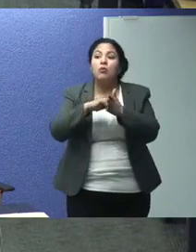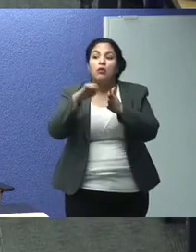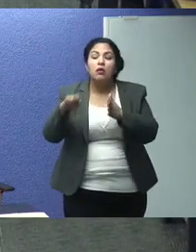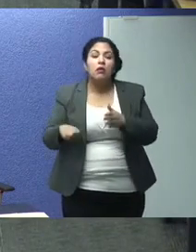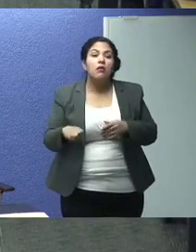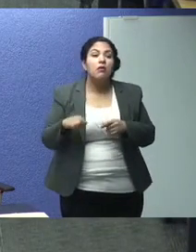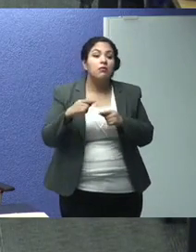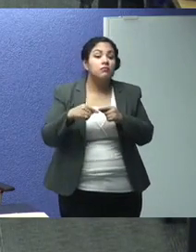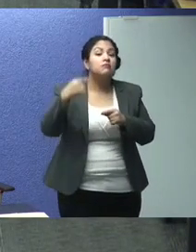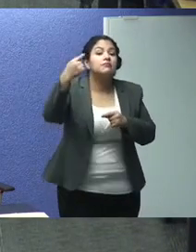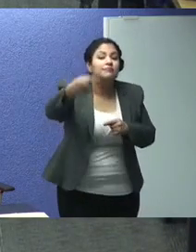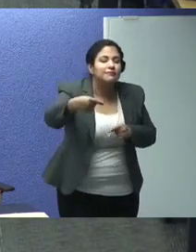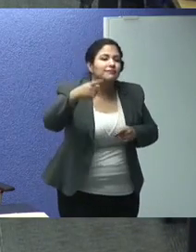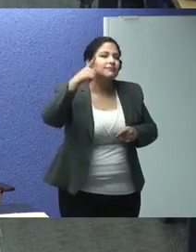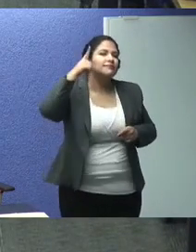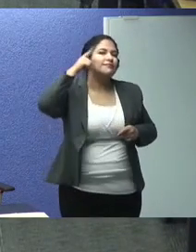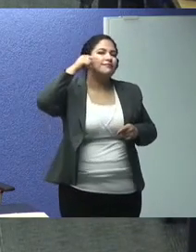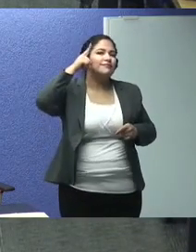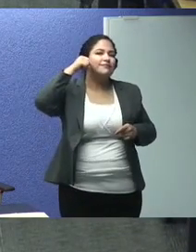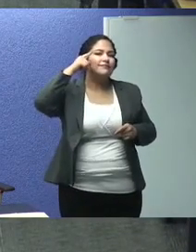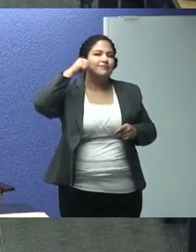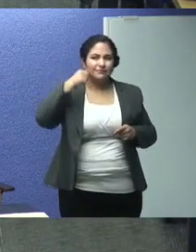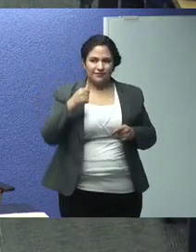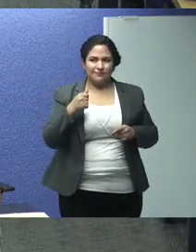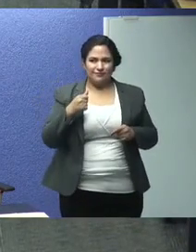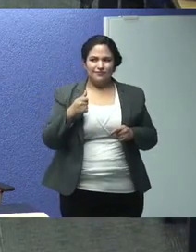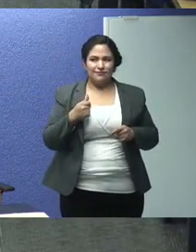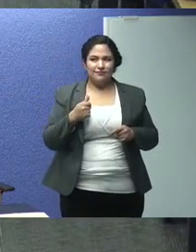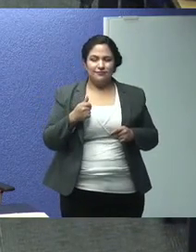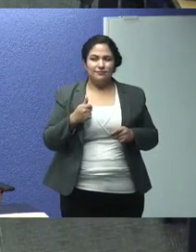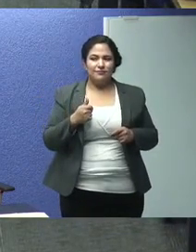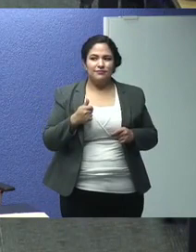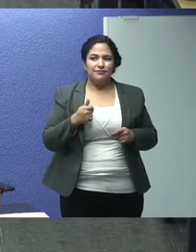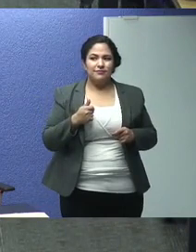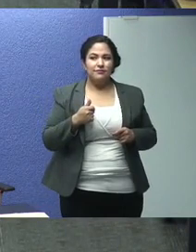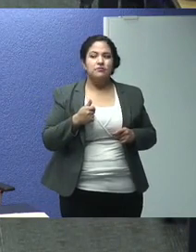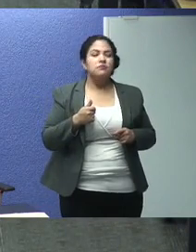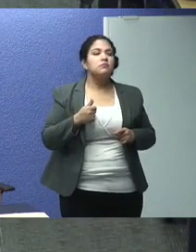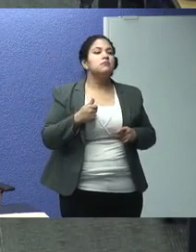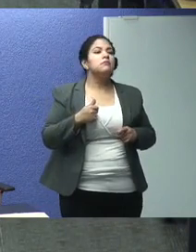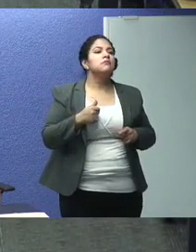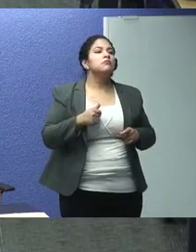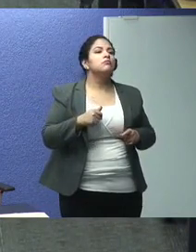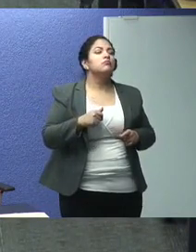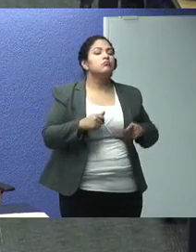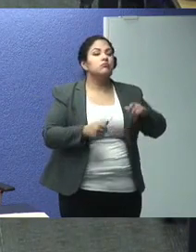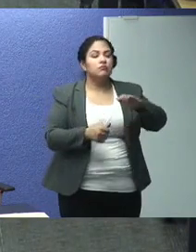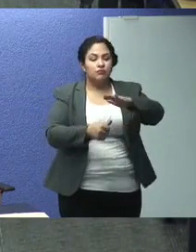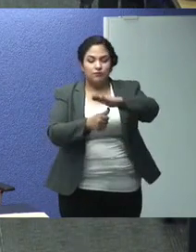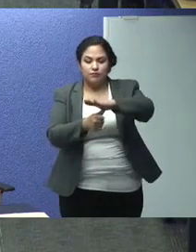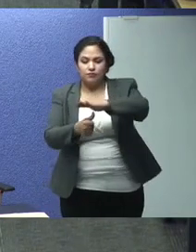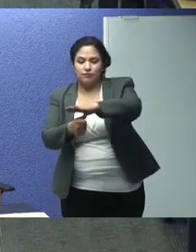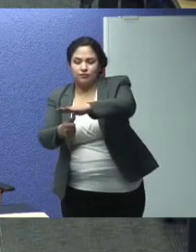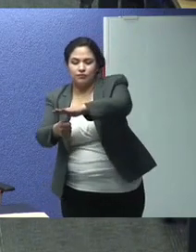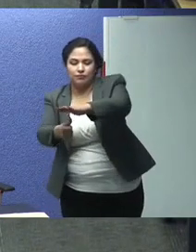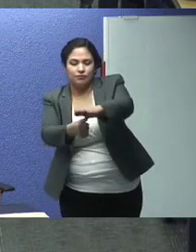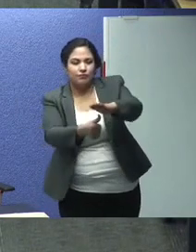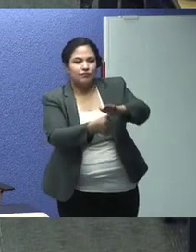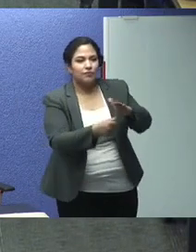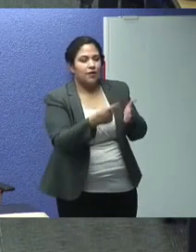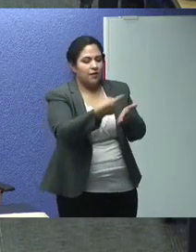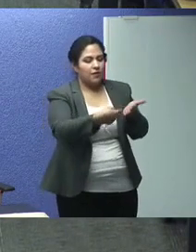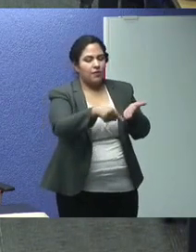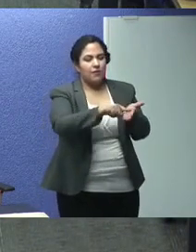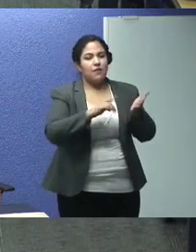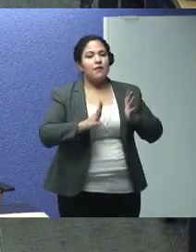a las personas que recibirán su invitación por parte de la circulación para participar en las mesas directivas de casilla, y que a